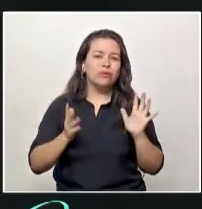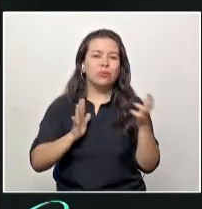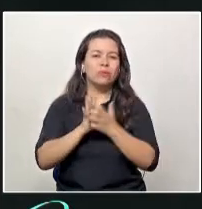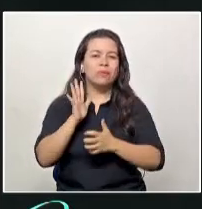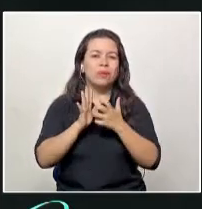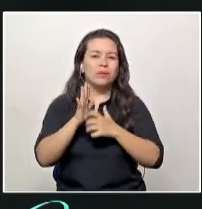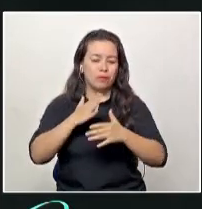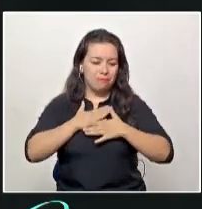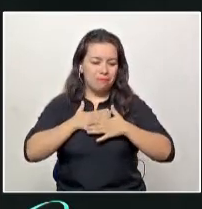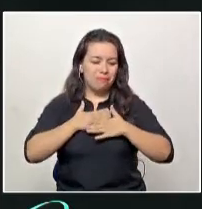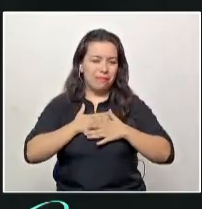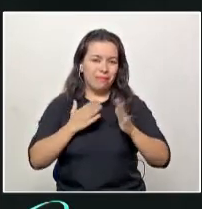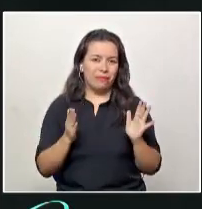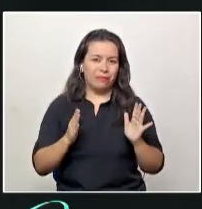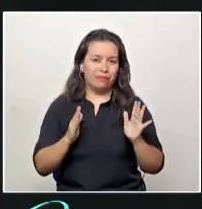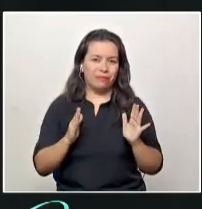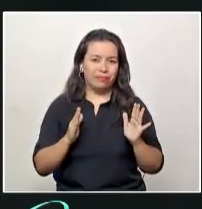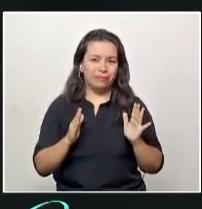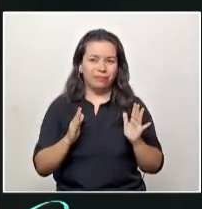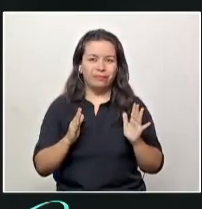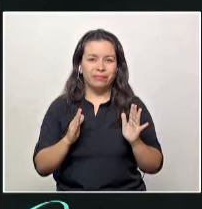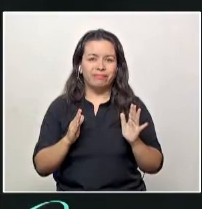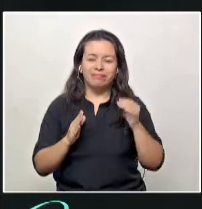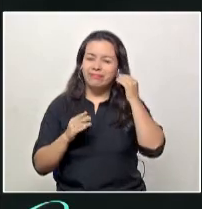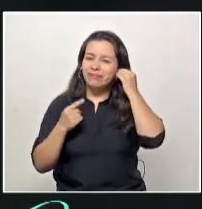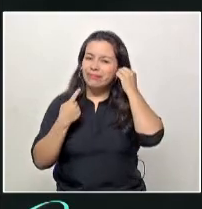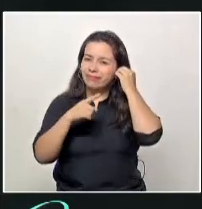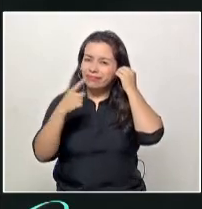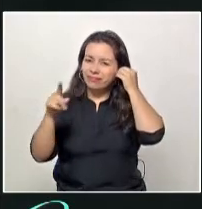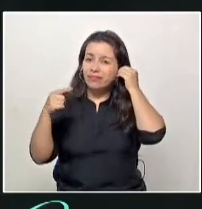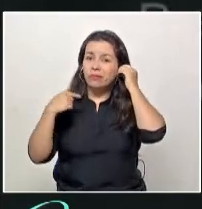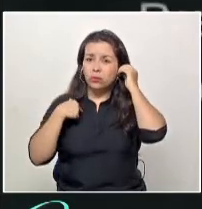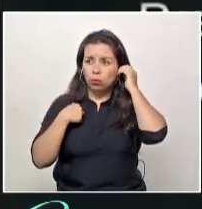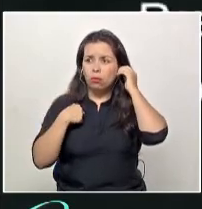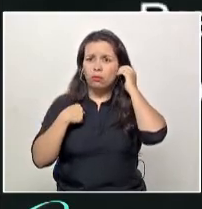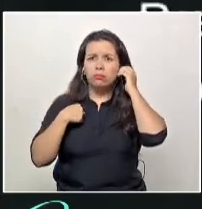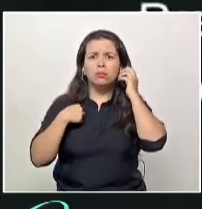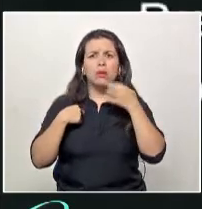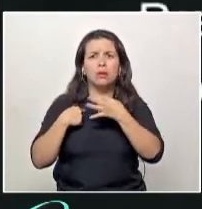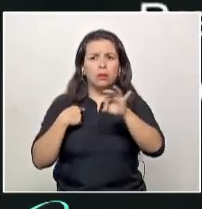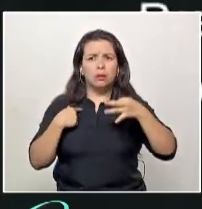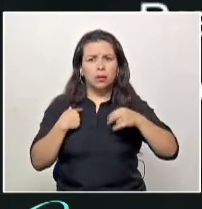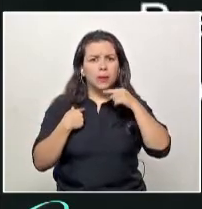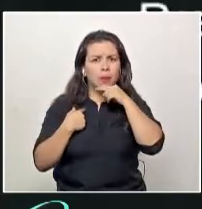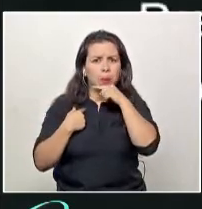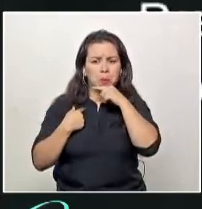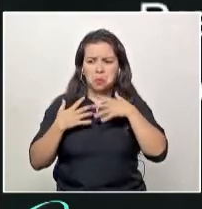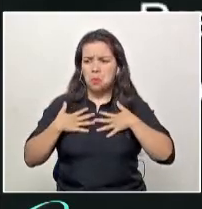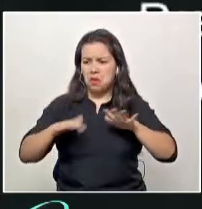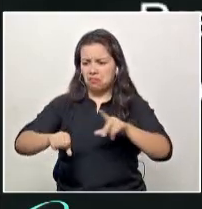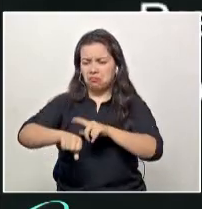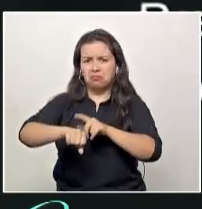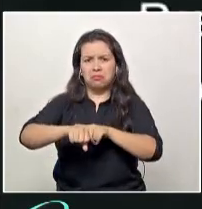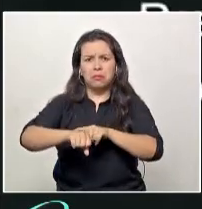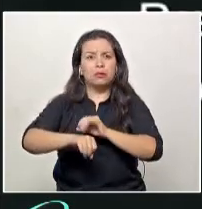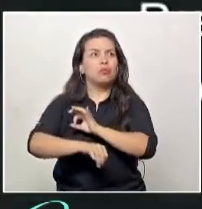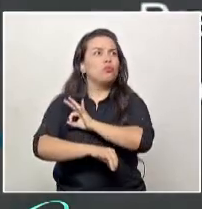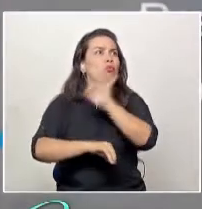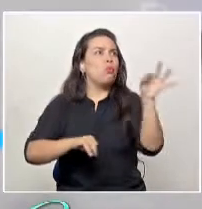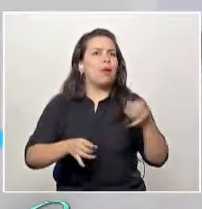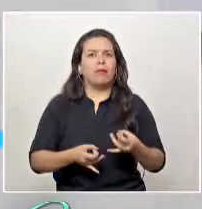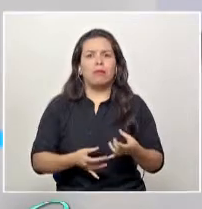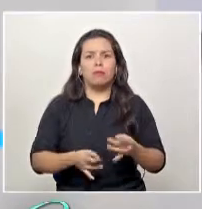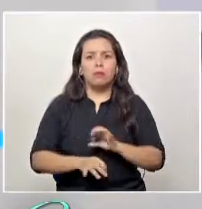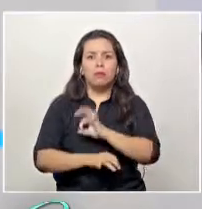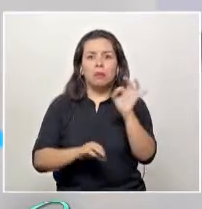médico es el paciente. Nos pasa mucho, hay gente que dice, no, es que yo como los frijoles a la hora que sea y yo nunca siento